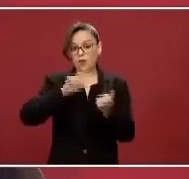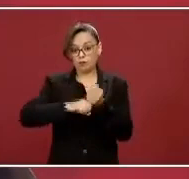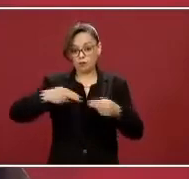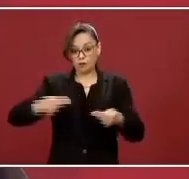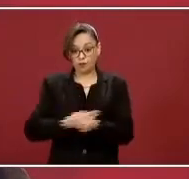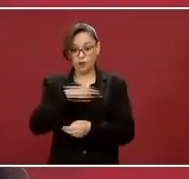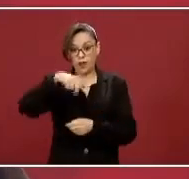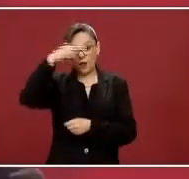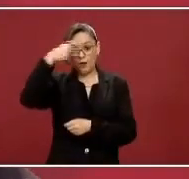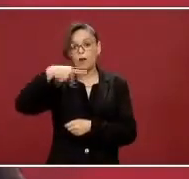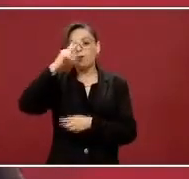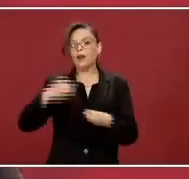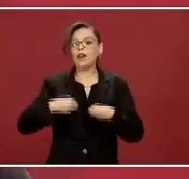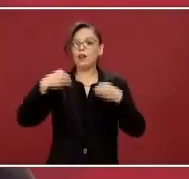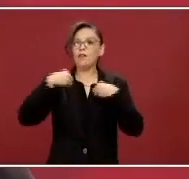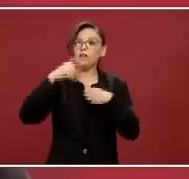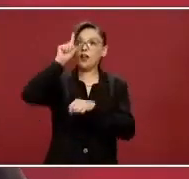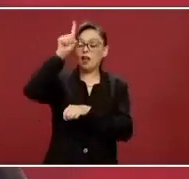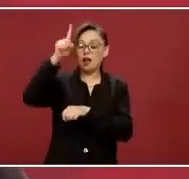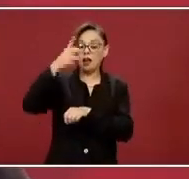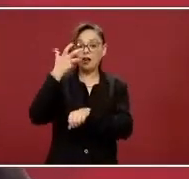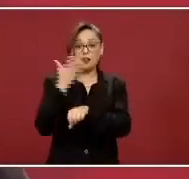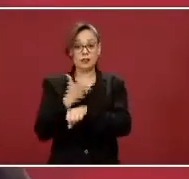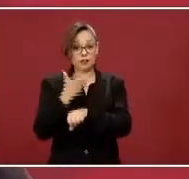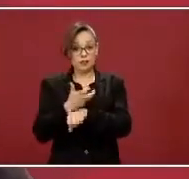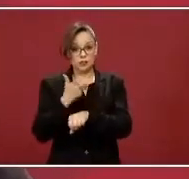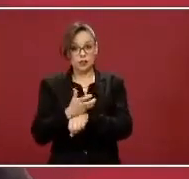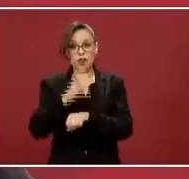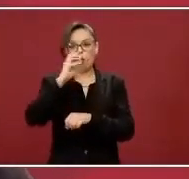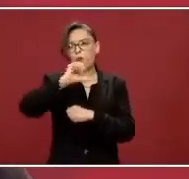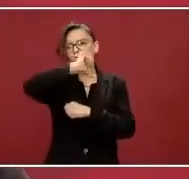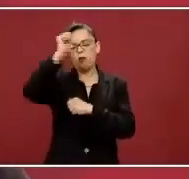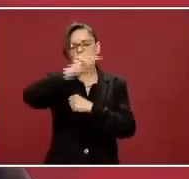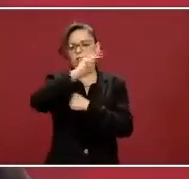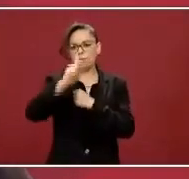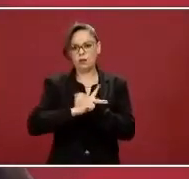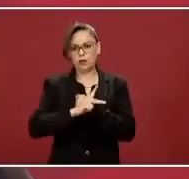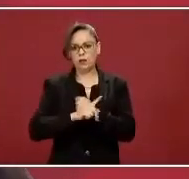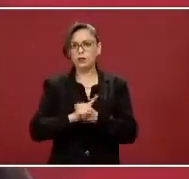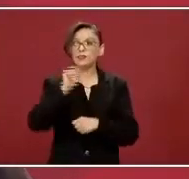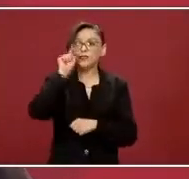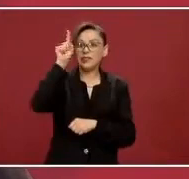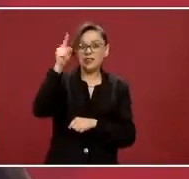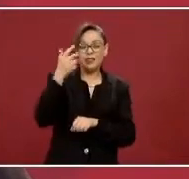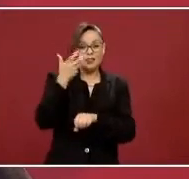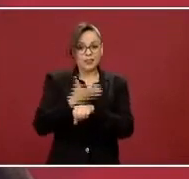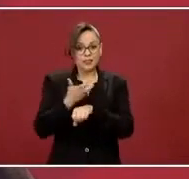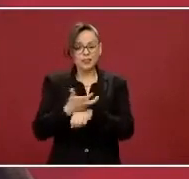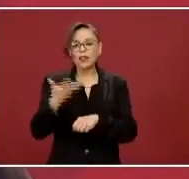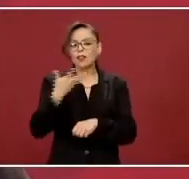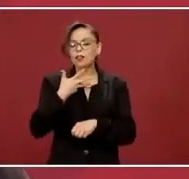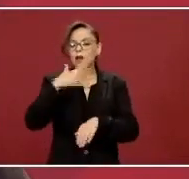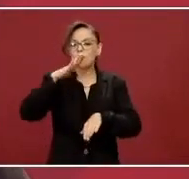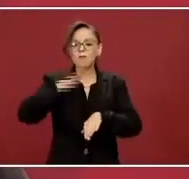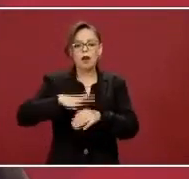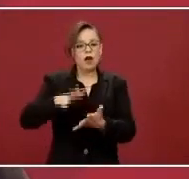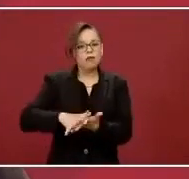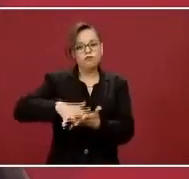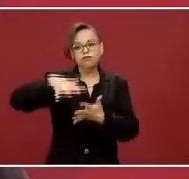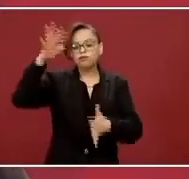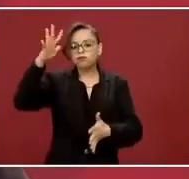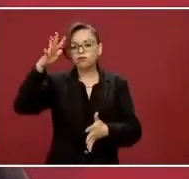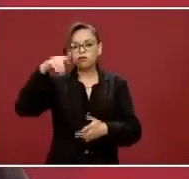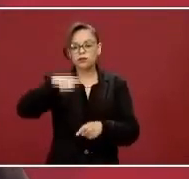Unidos. Estados Unidos tiene una intensidad de transmisión mayor, de hecho mucho mayor que la que